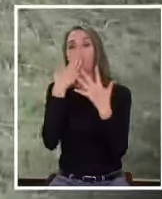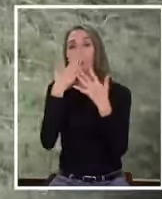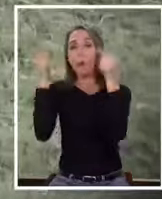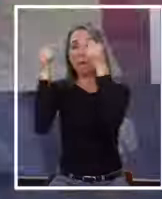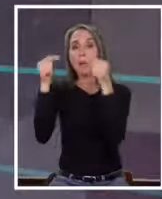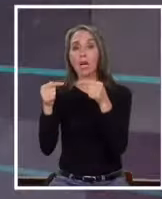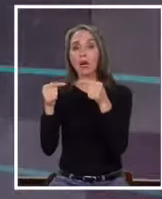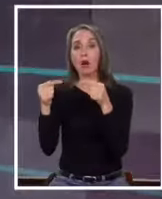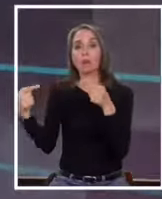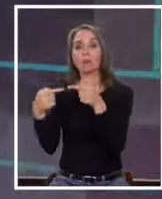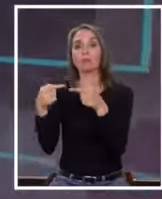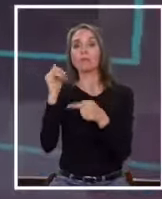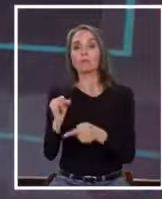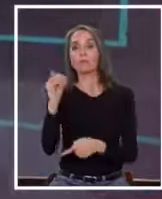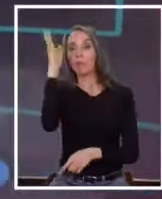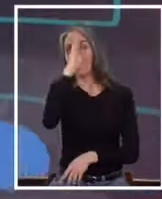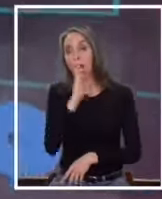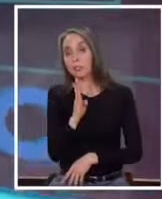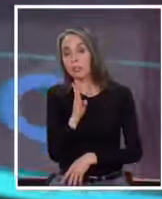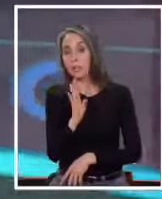a Brasil, ¿no?